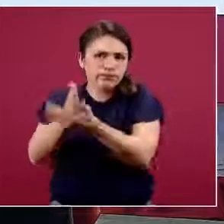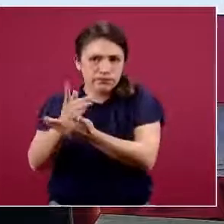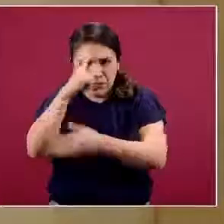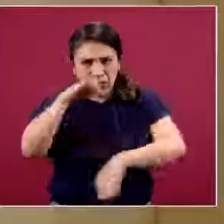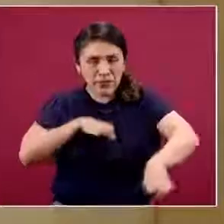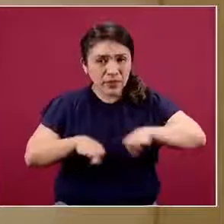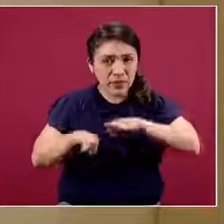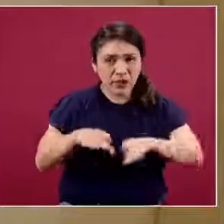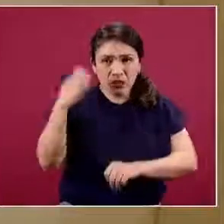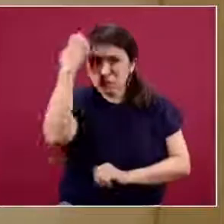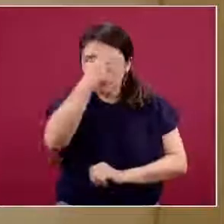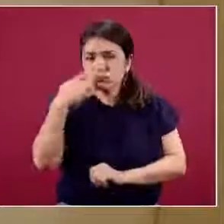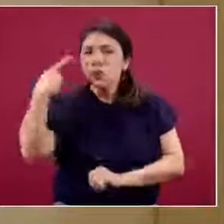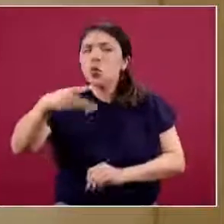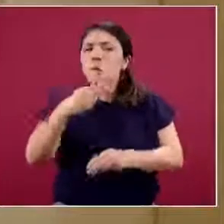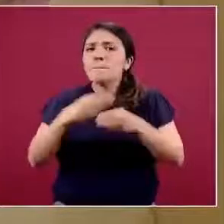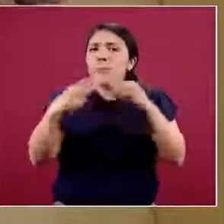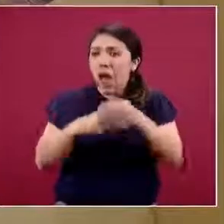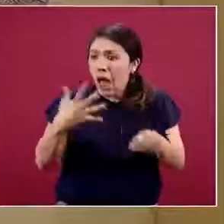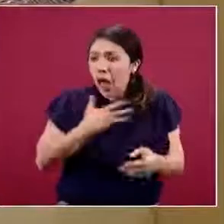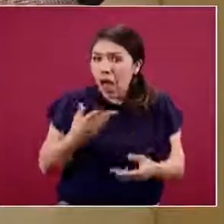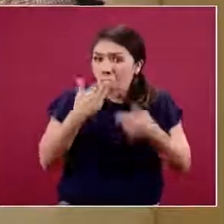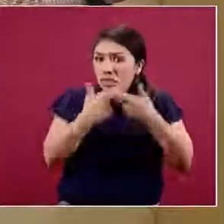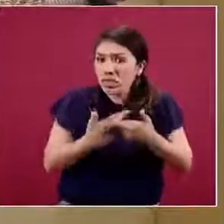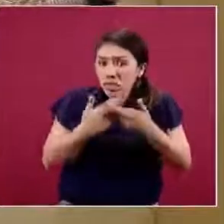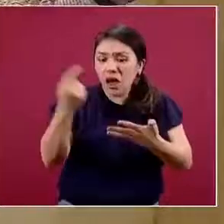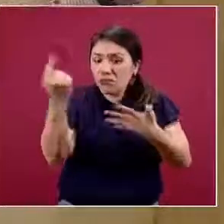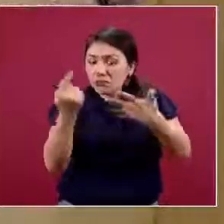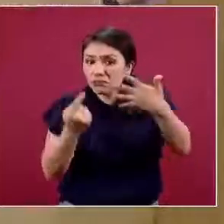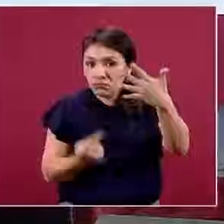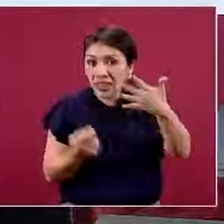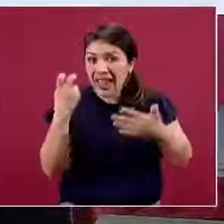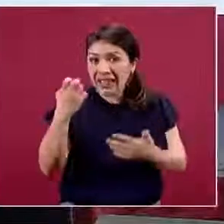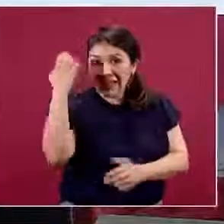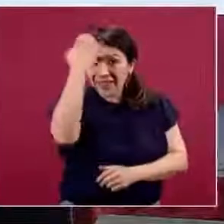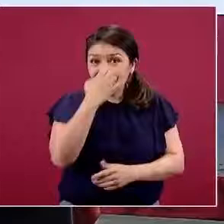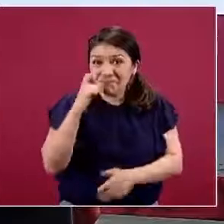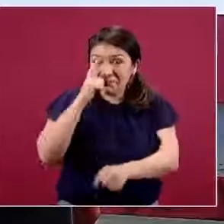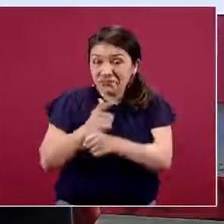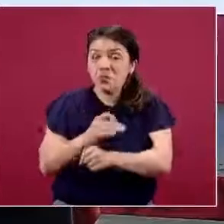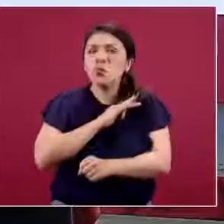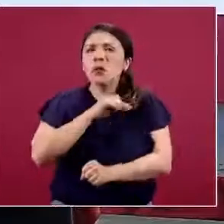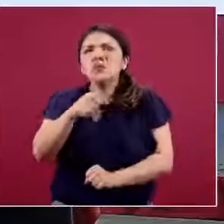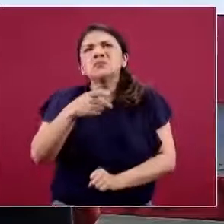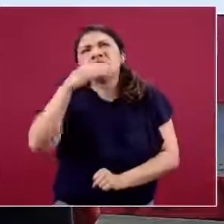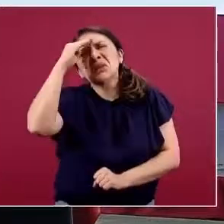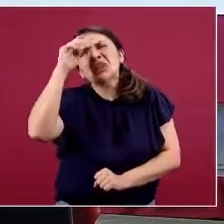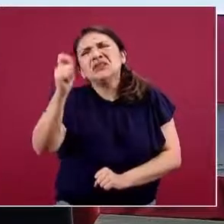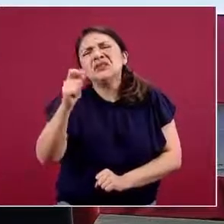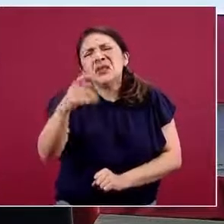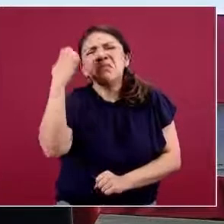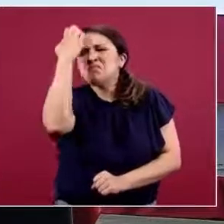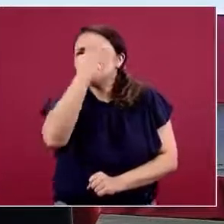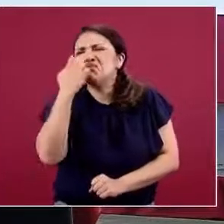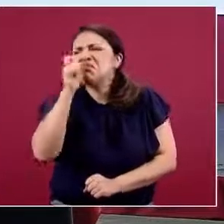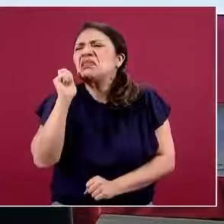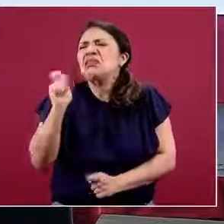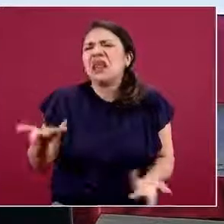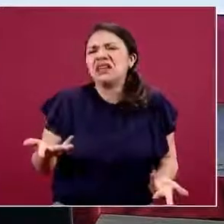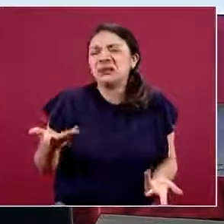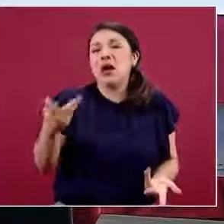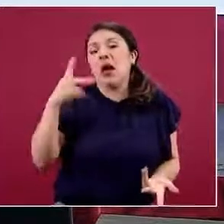se verifican los insumos y suministros suficientes, y quizá esta verificación ustedes pueden decir, bueno, ¿y qué verifican? Pues verificamos